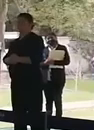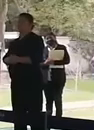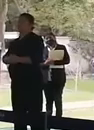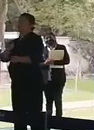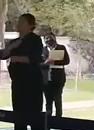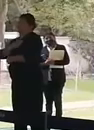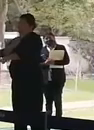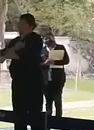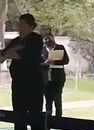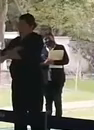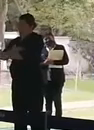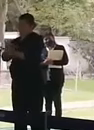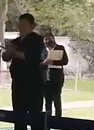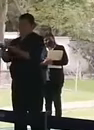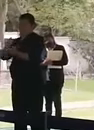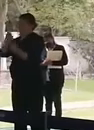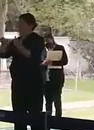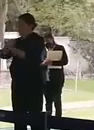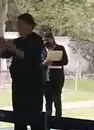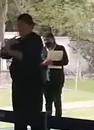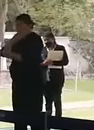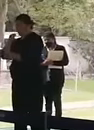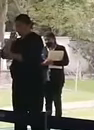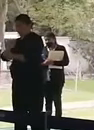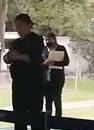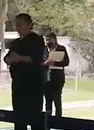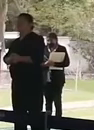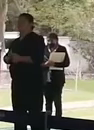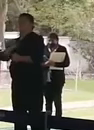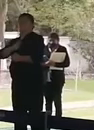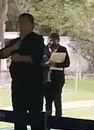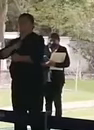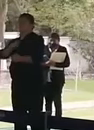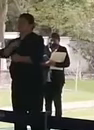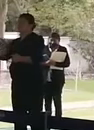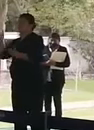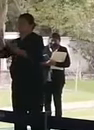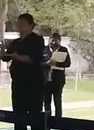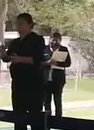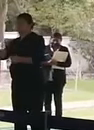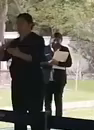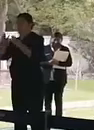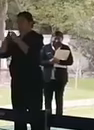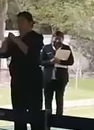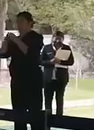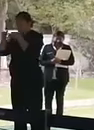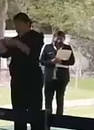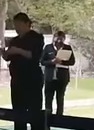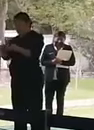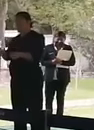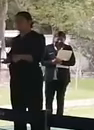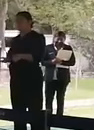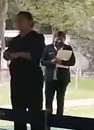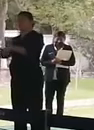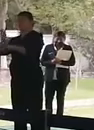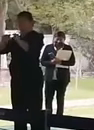a todas, a todos. Es un gusto recibirle en la Casa Oficial del Gobierno del Estado de